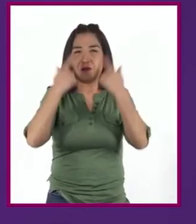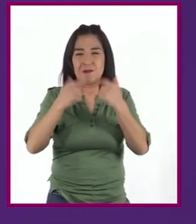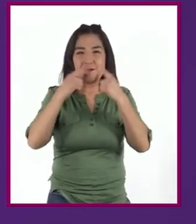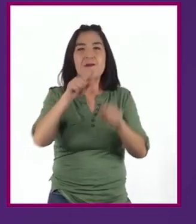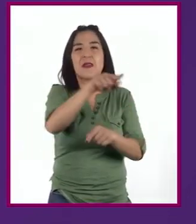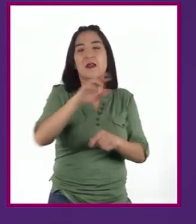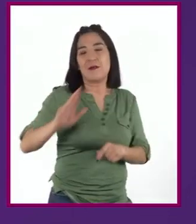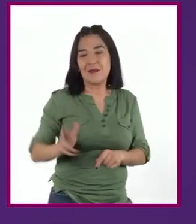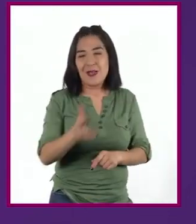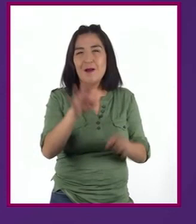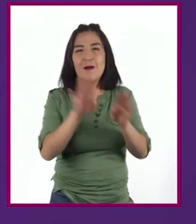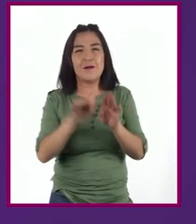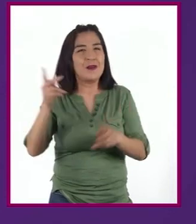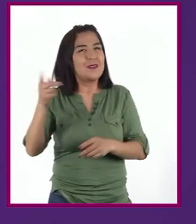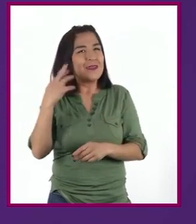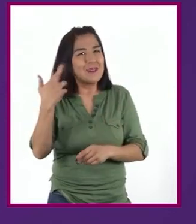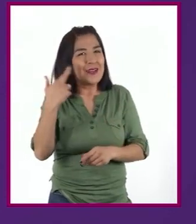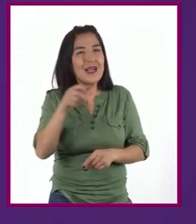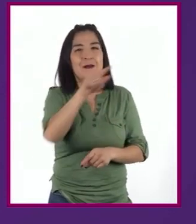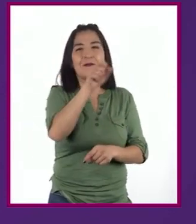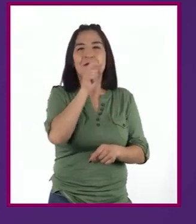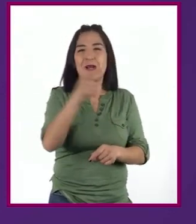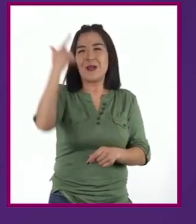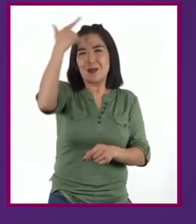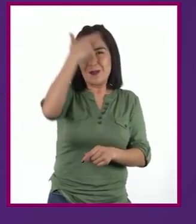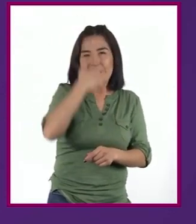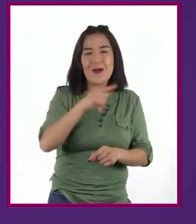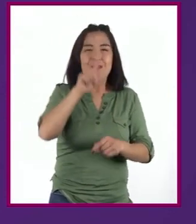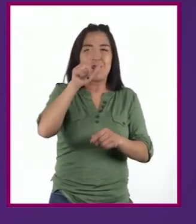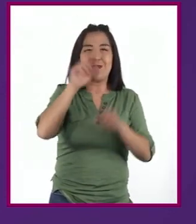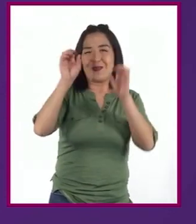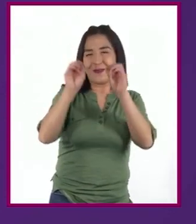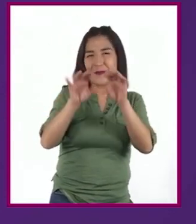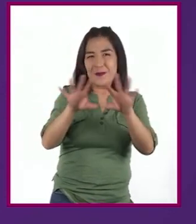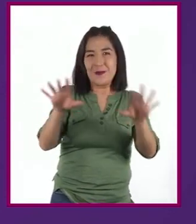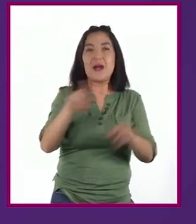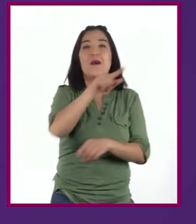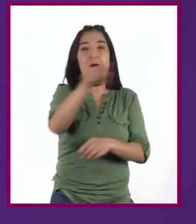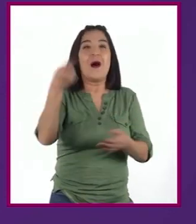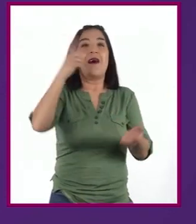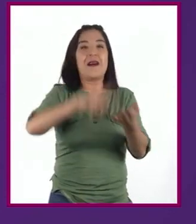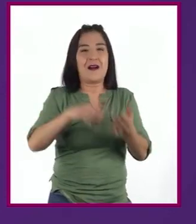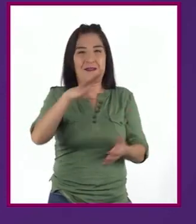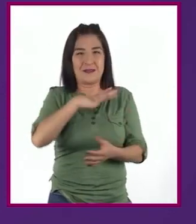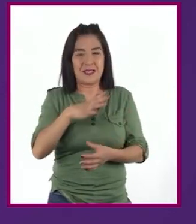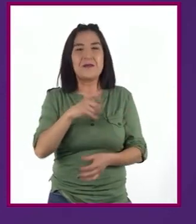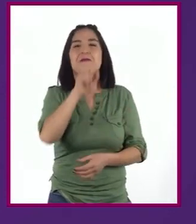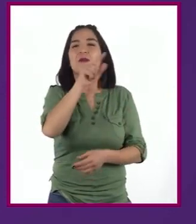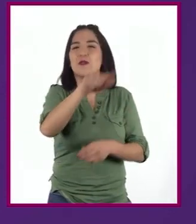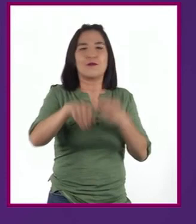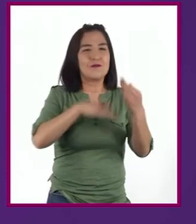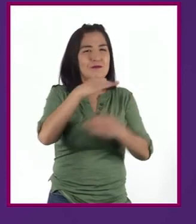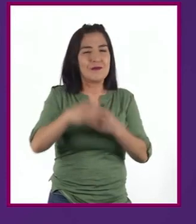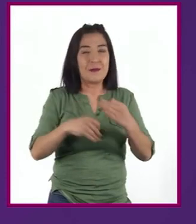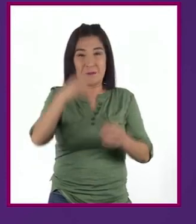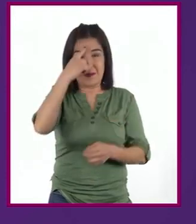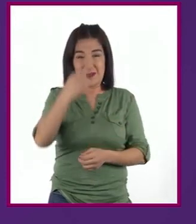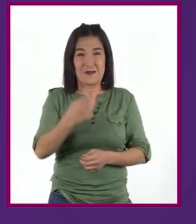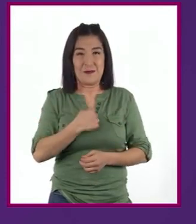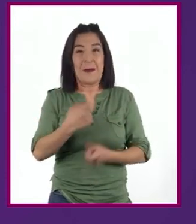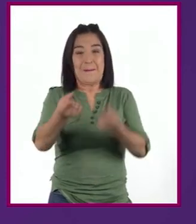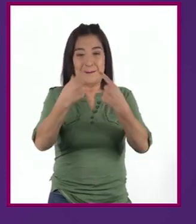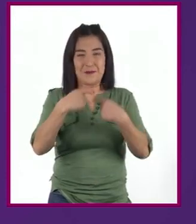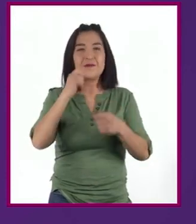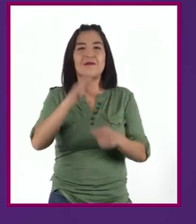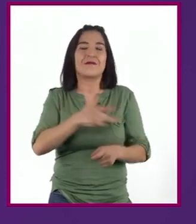del río, y eres la noche y la aurora. En todo estás y eres todo. Para mí, en mí